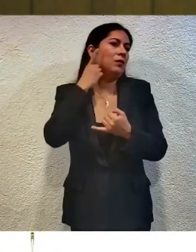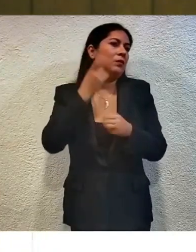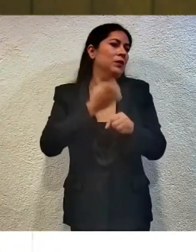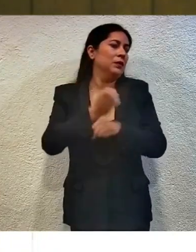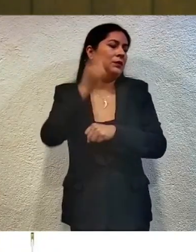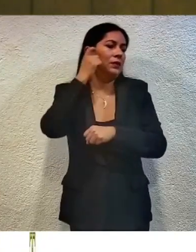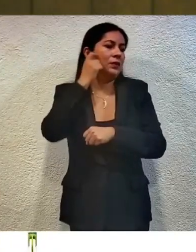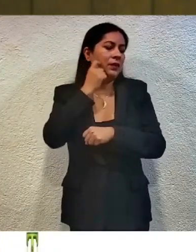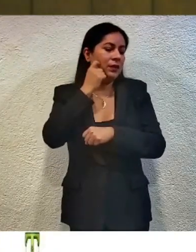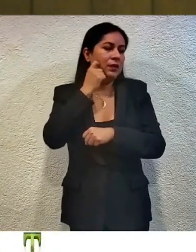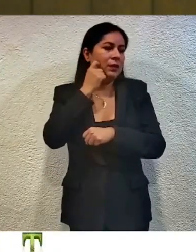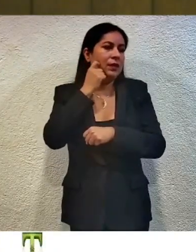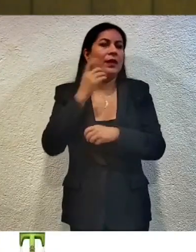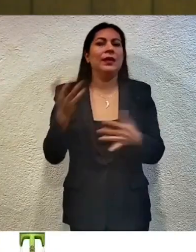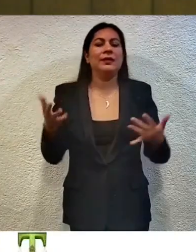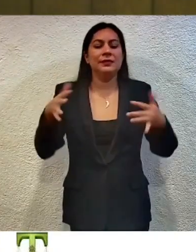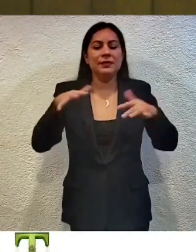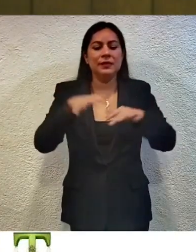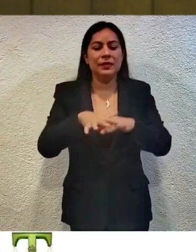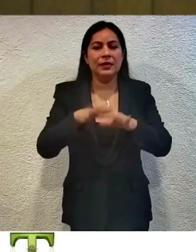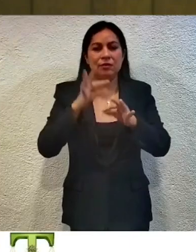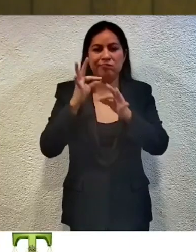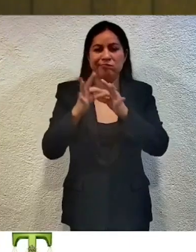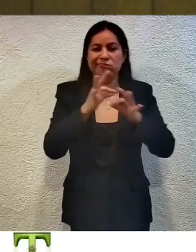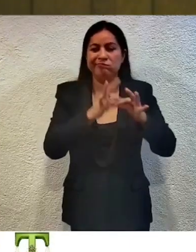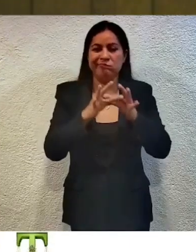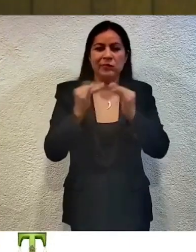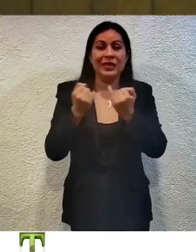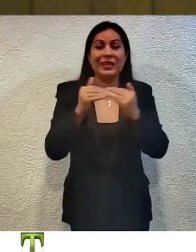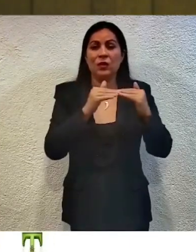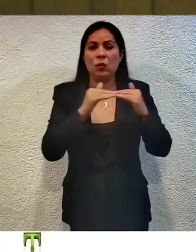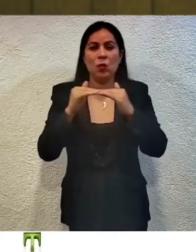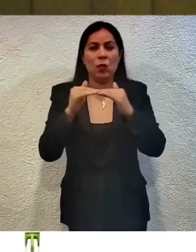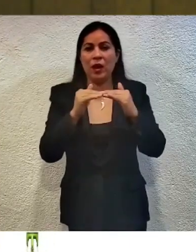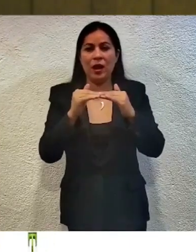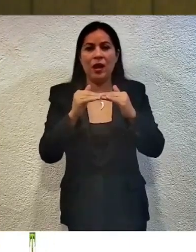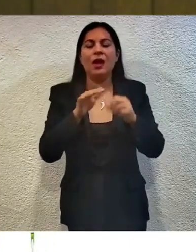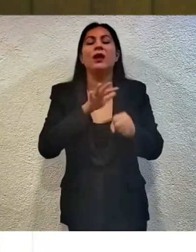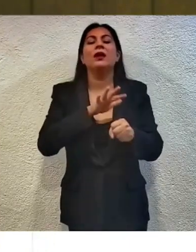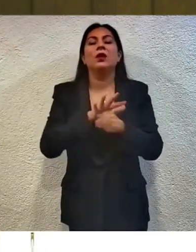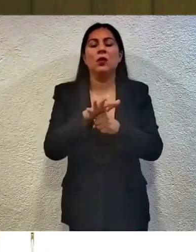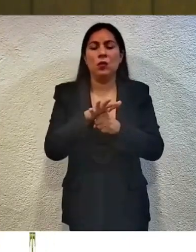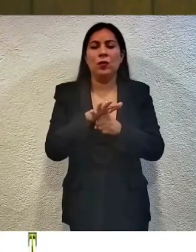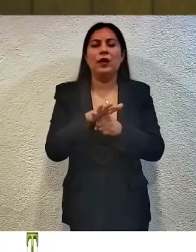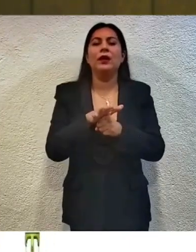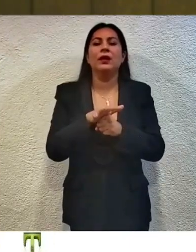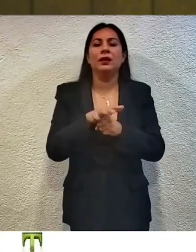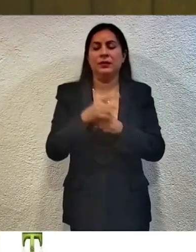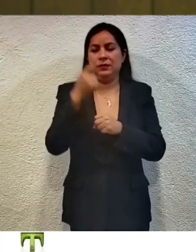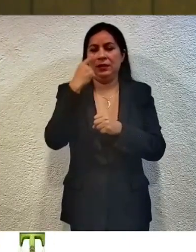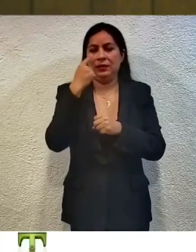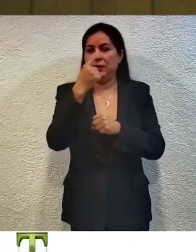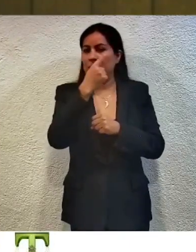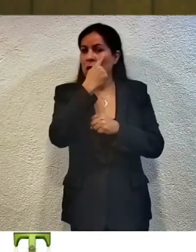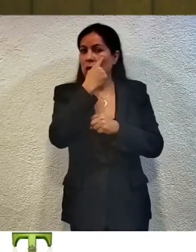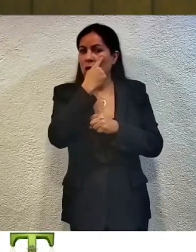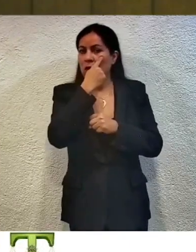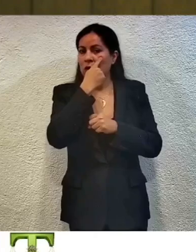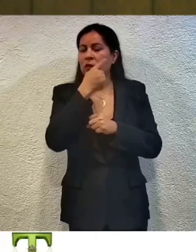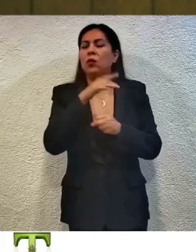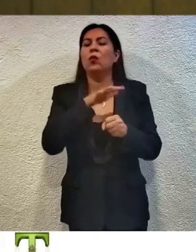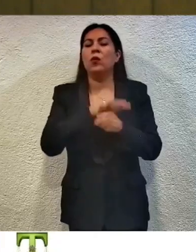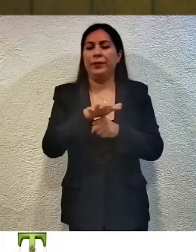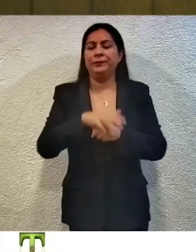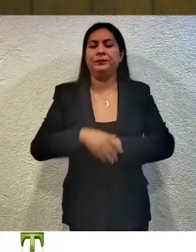Estado quede integrado de manera paritaria, el cual es del tenor siguiente.